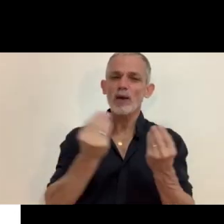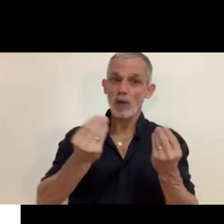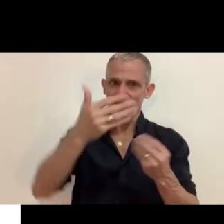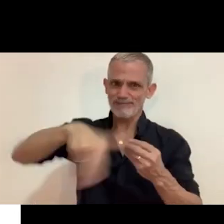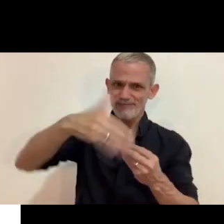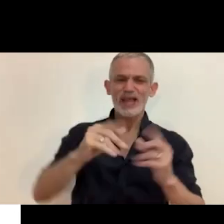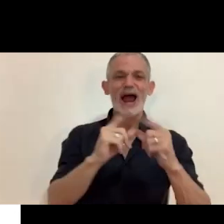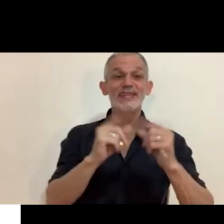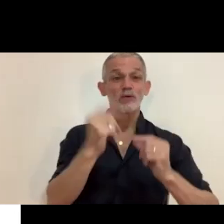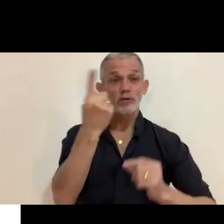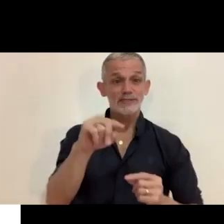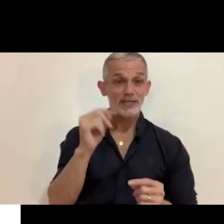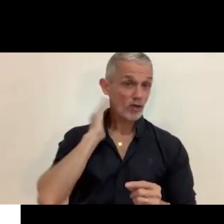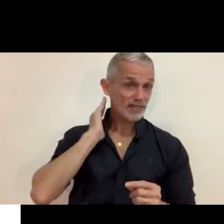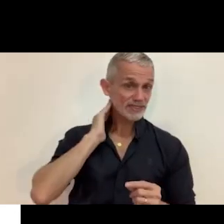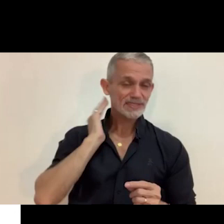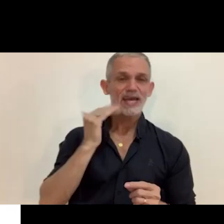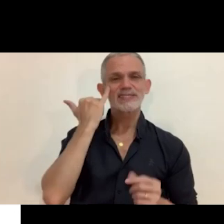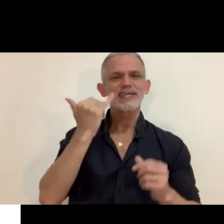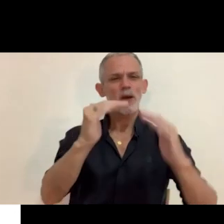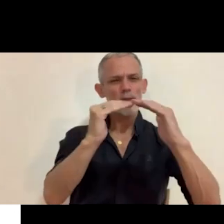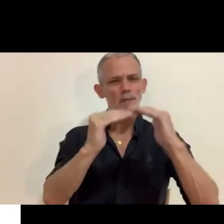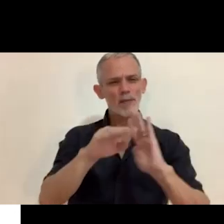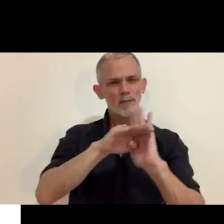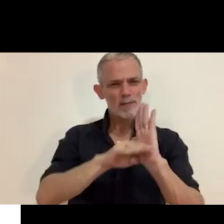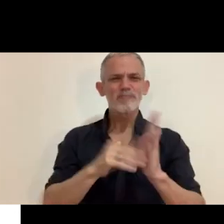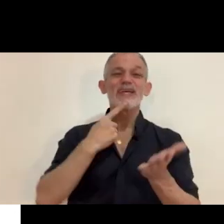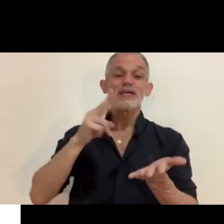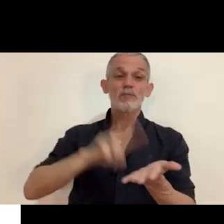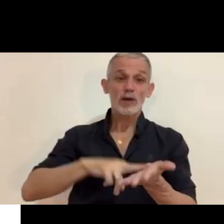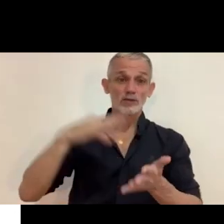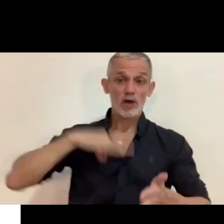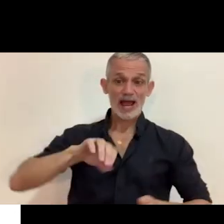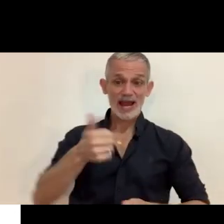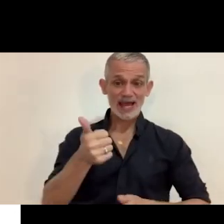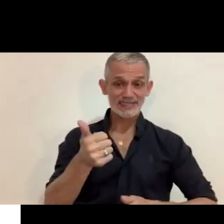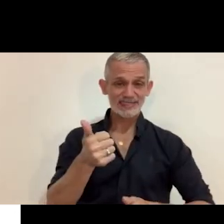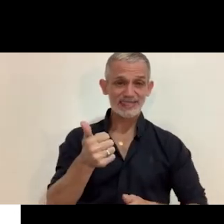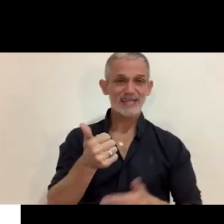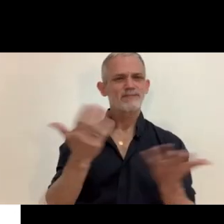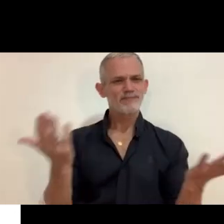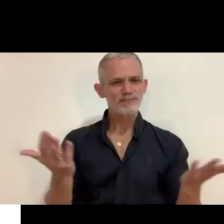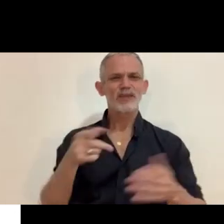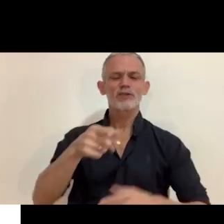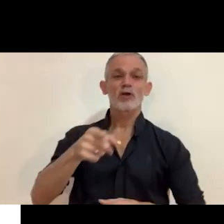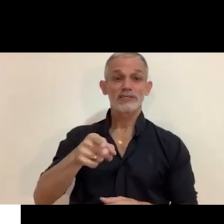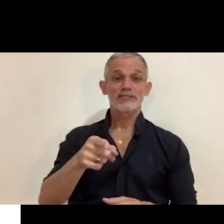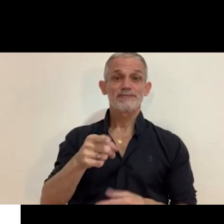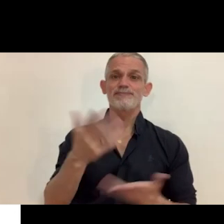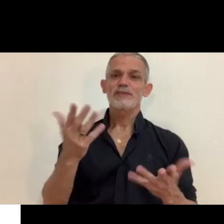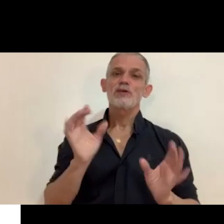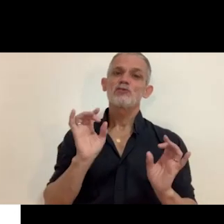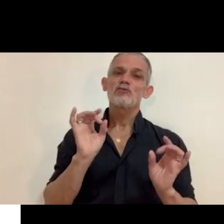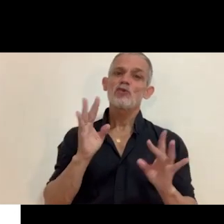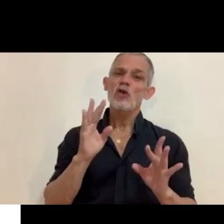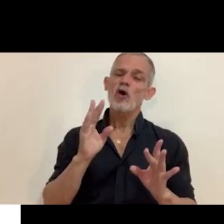artículos 116 y siguientes de impuesto a las ganancias, con lo cual no solamente nos